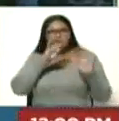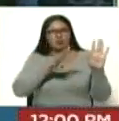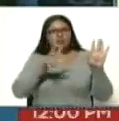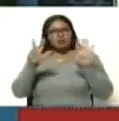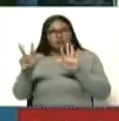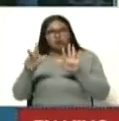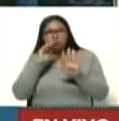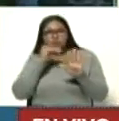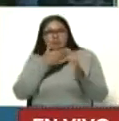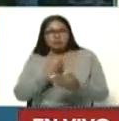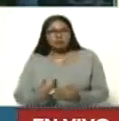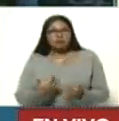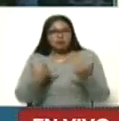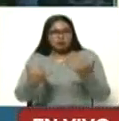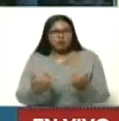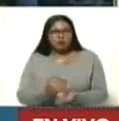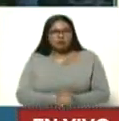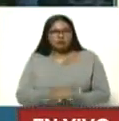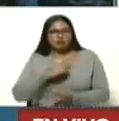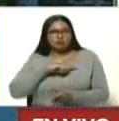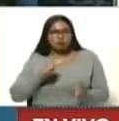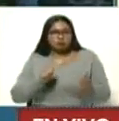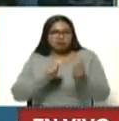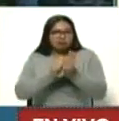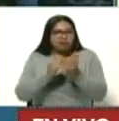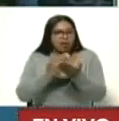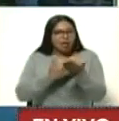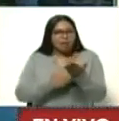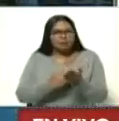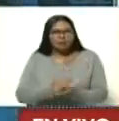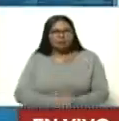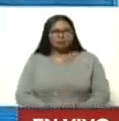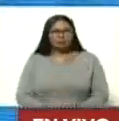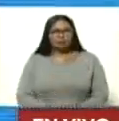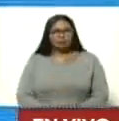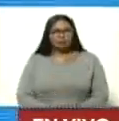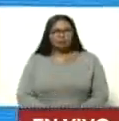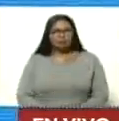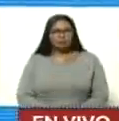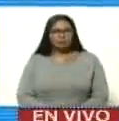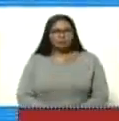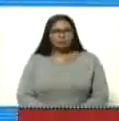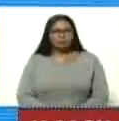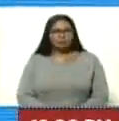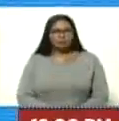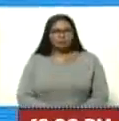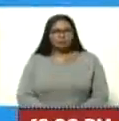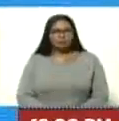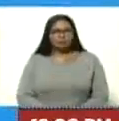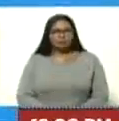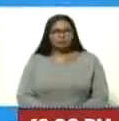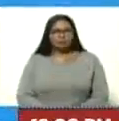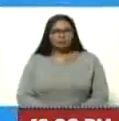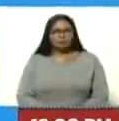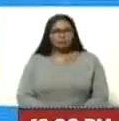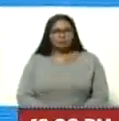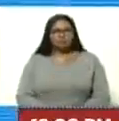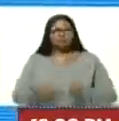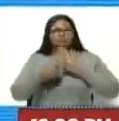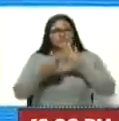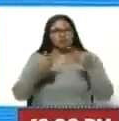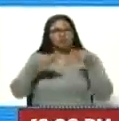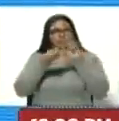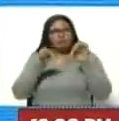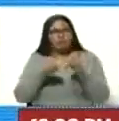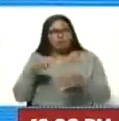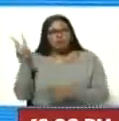era presidente aún, y andábamos con él, dándole la vuelta a Venezuela. Y donde íbamos,